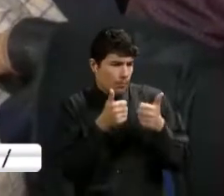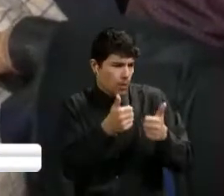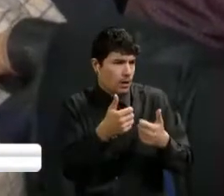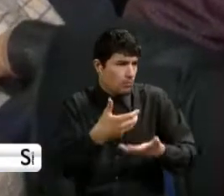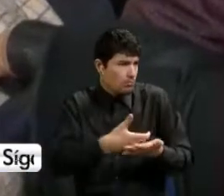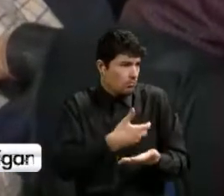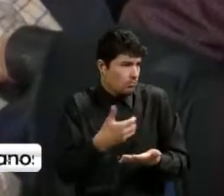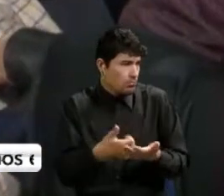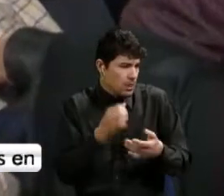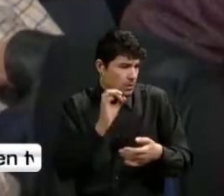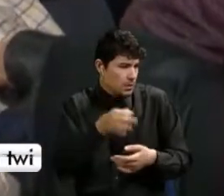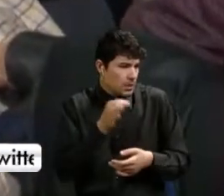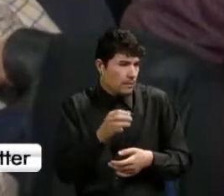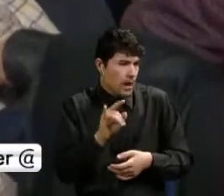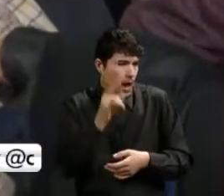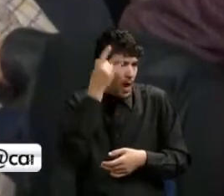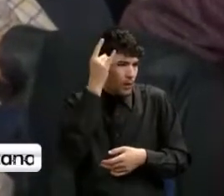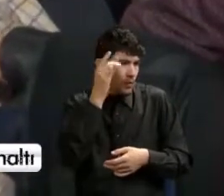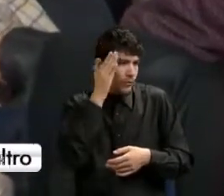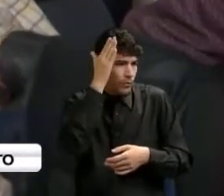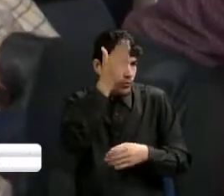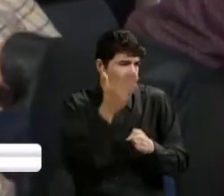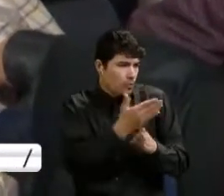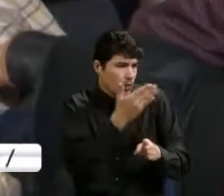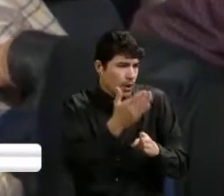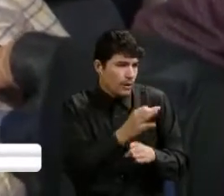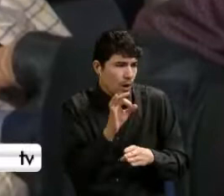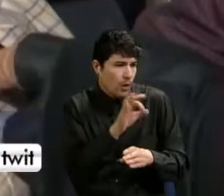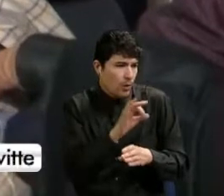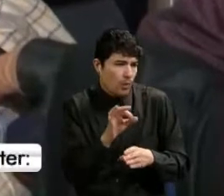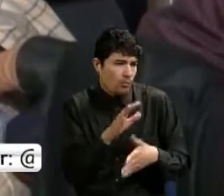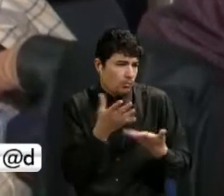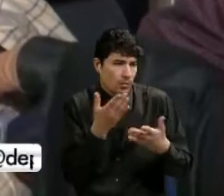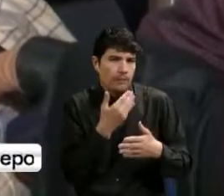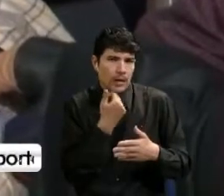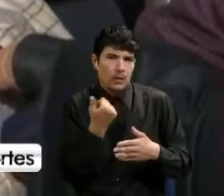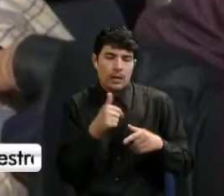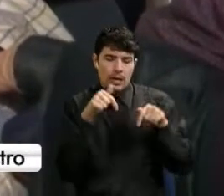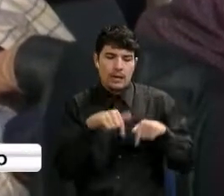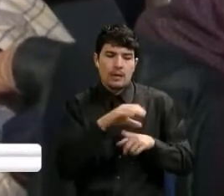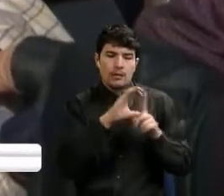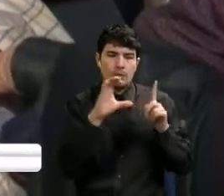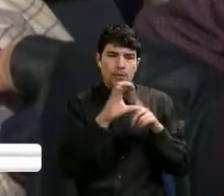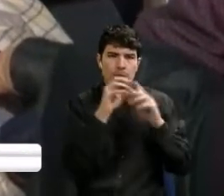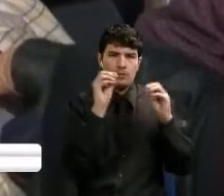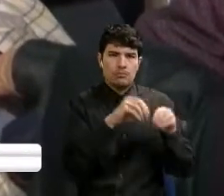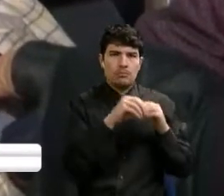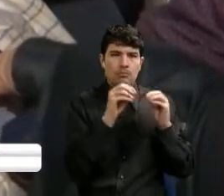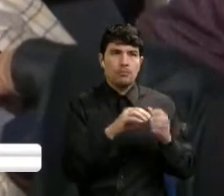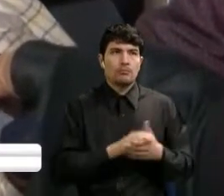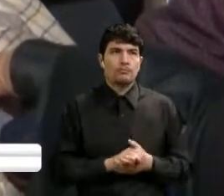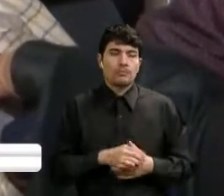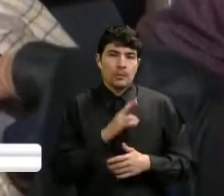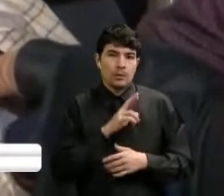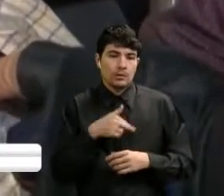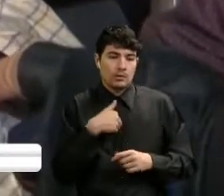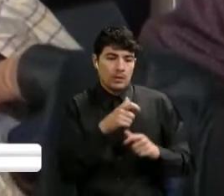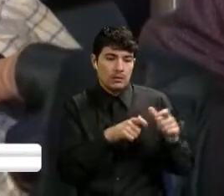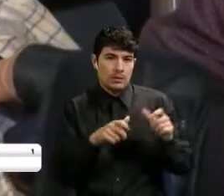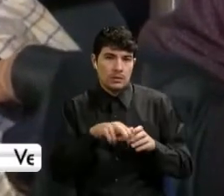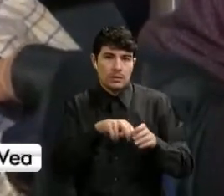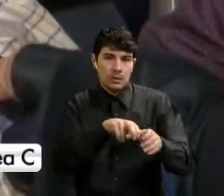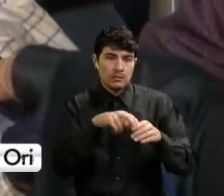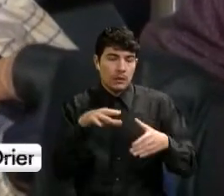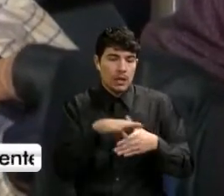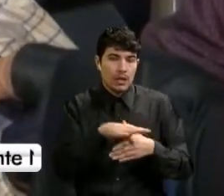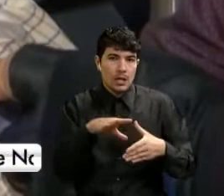de todas maneras siempre que haya más cultura. En cuanto a nosotros los transportadores, también con la gente